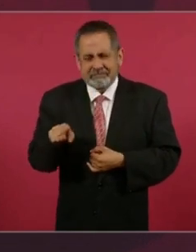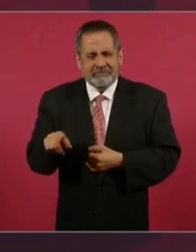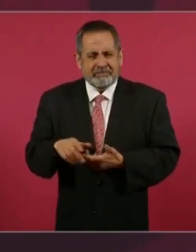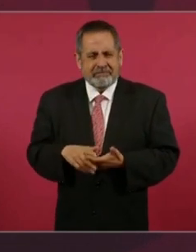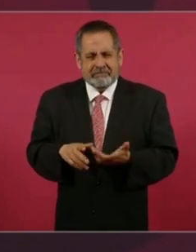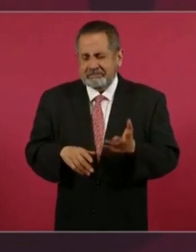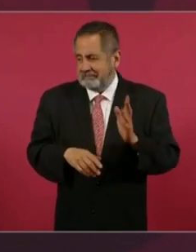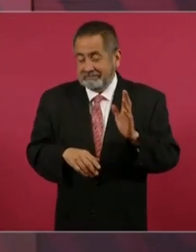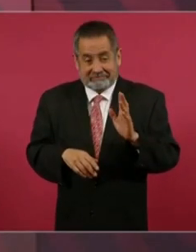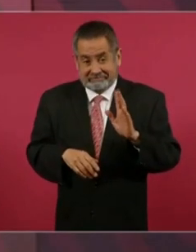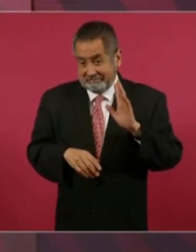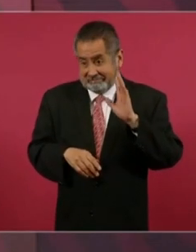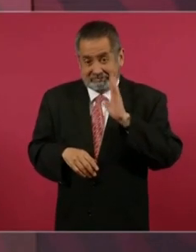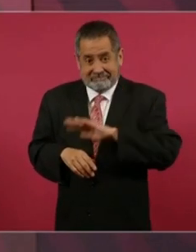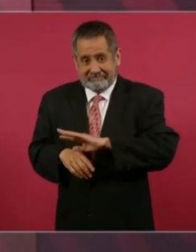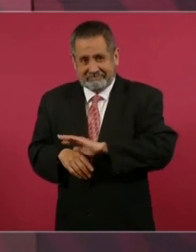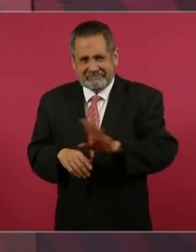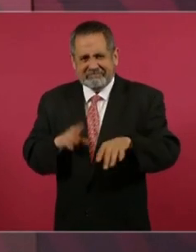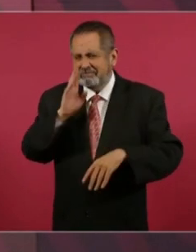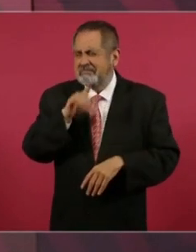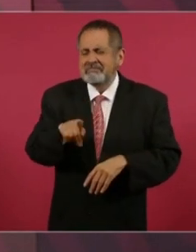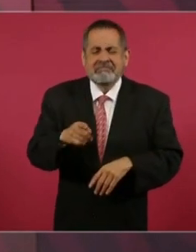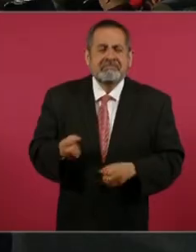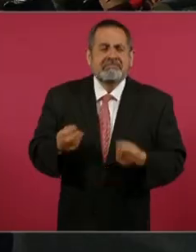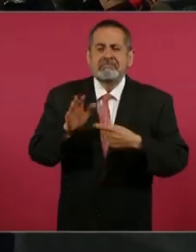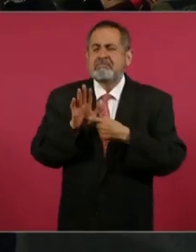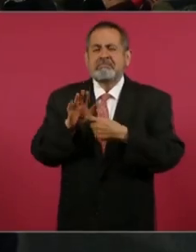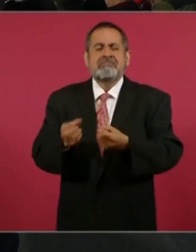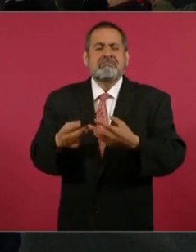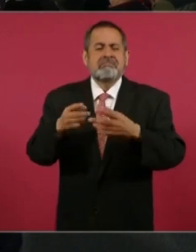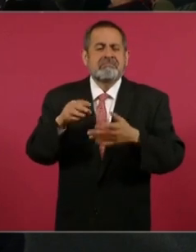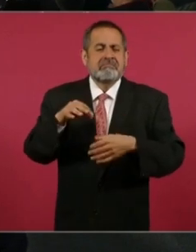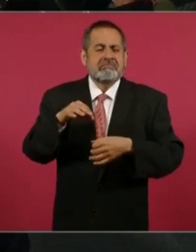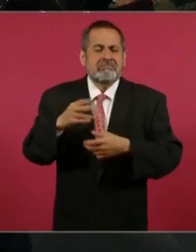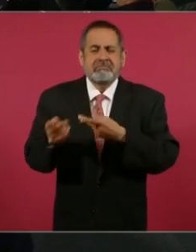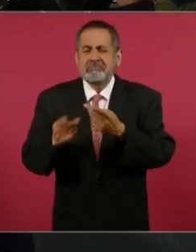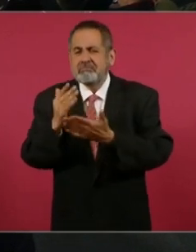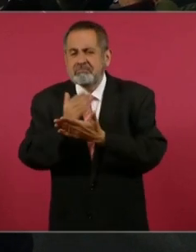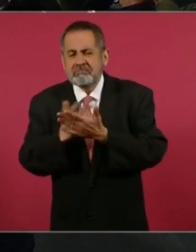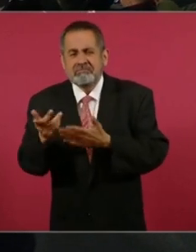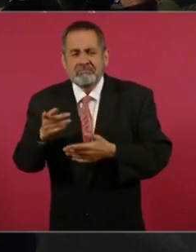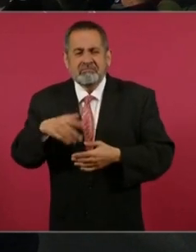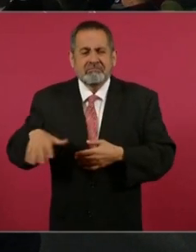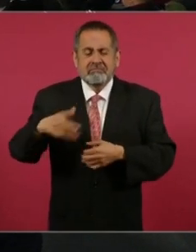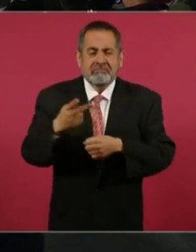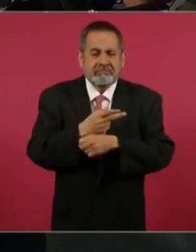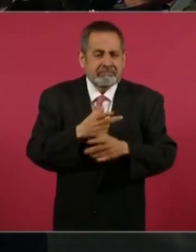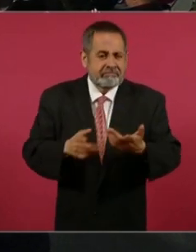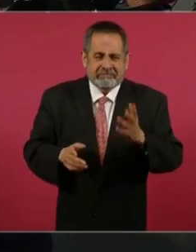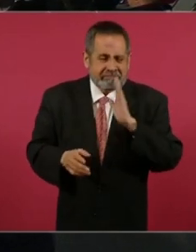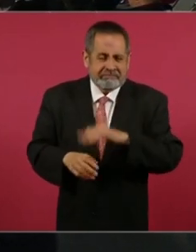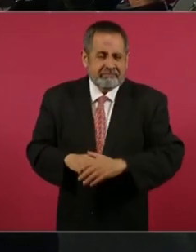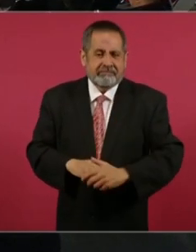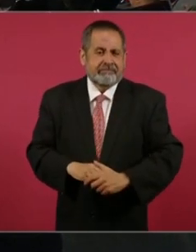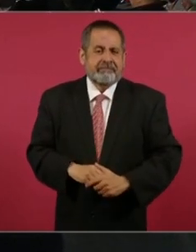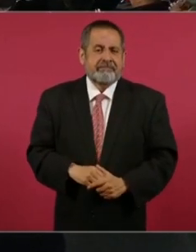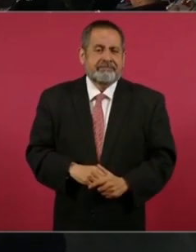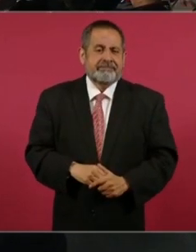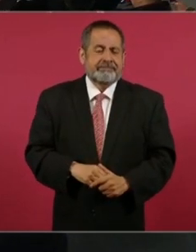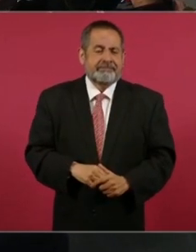y le fue… ¿No tienes una encuesta? Porque